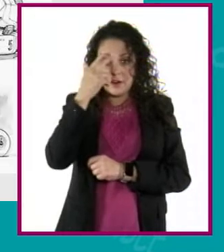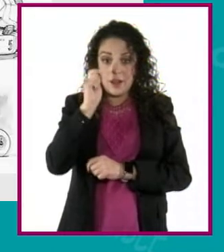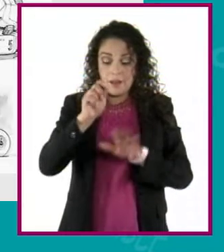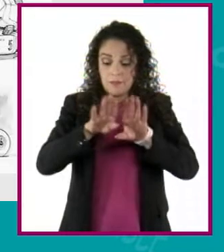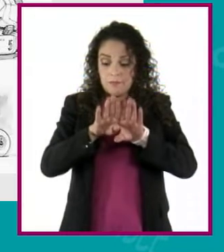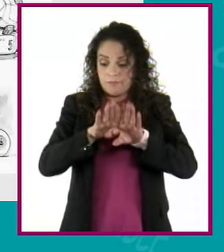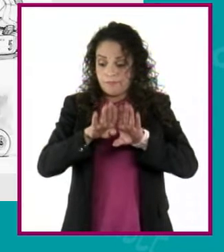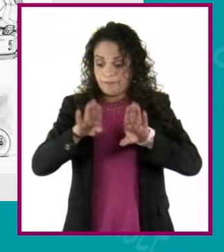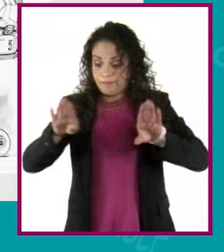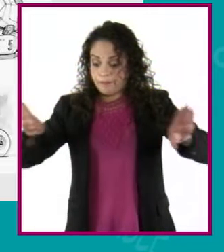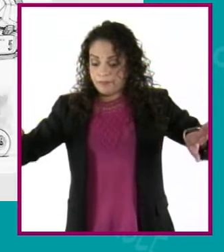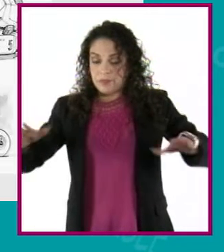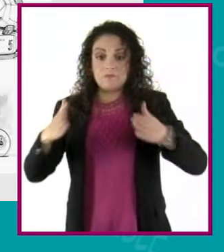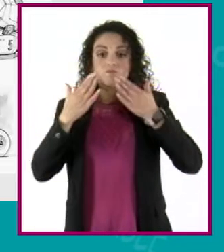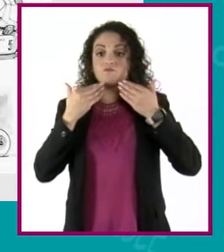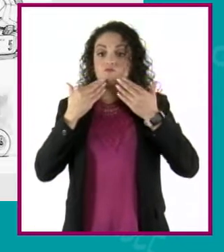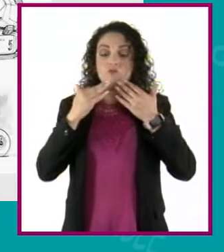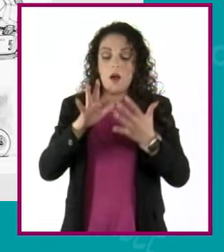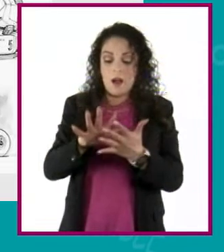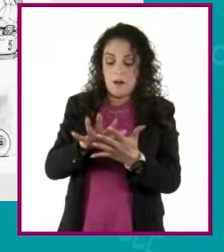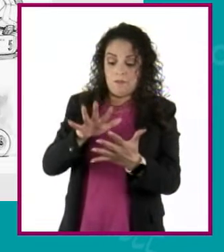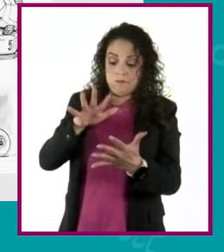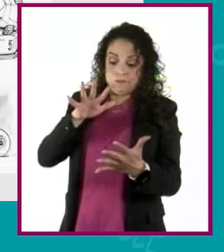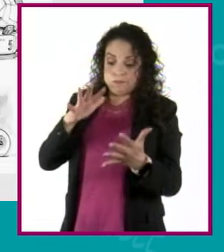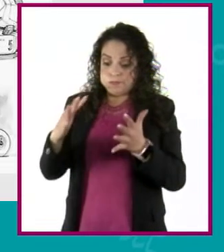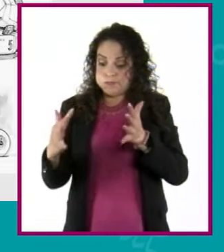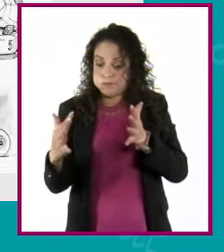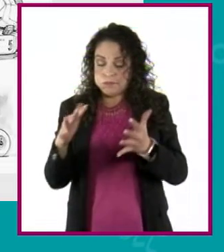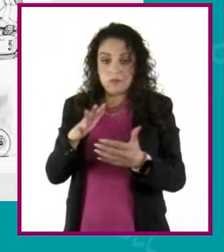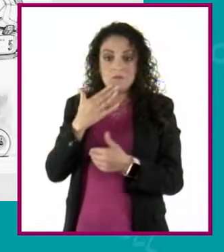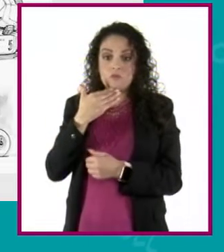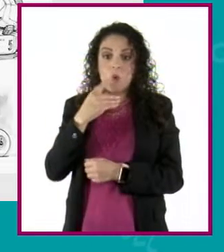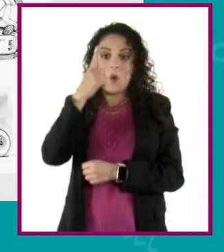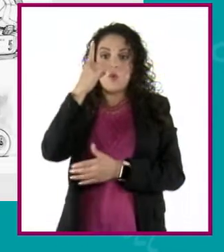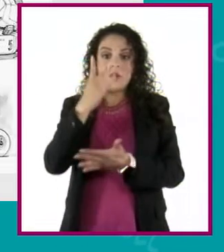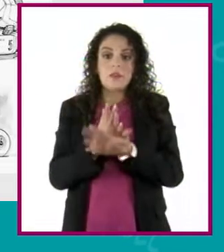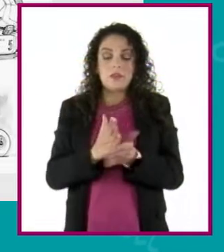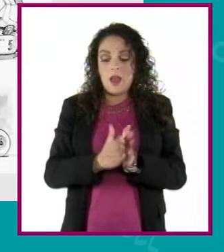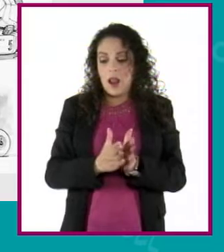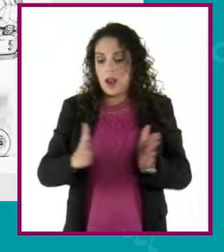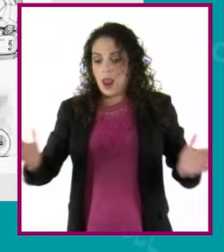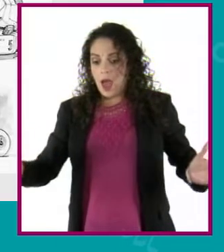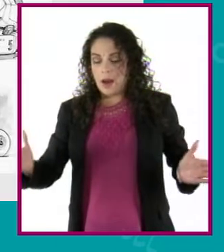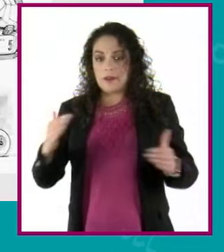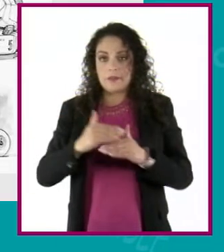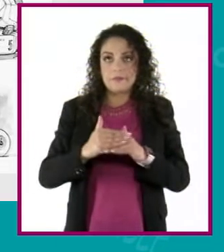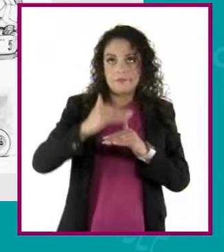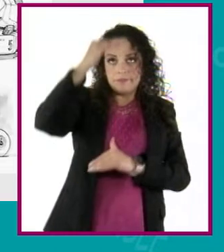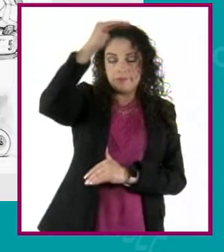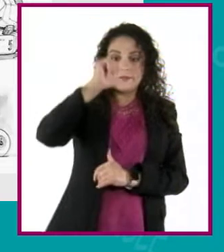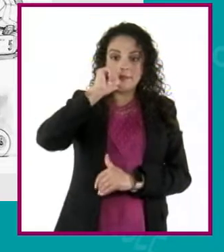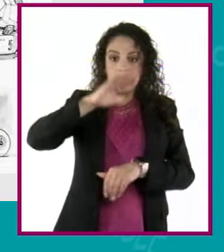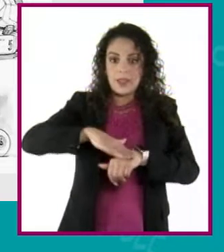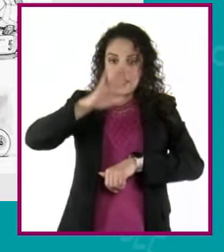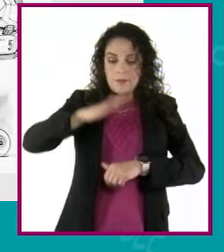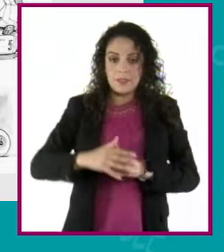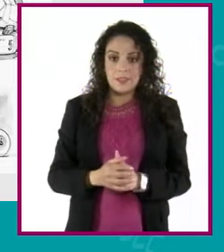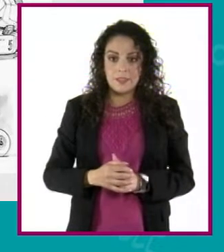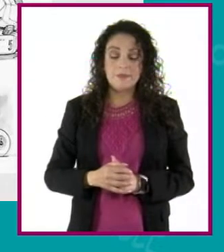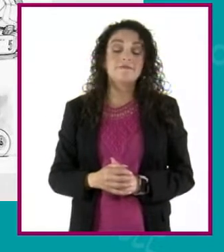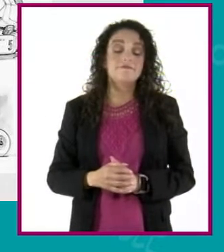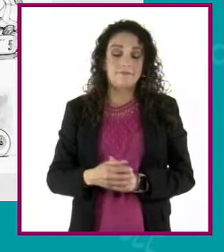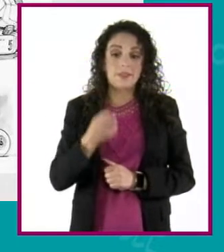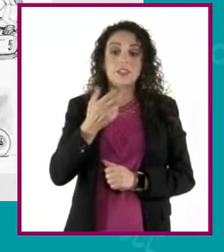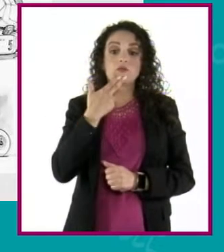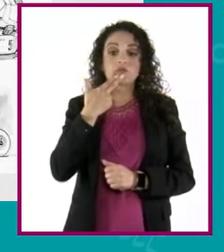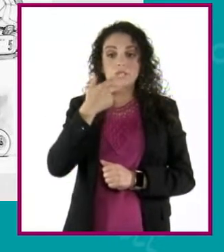en algo que no tiene volumen y solo tenemos largo y ancho. Entonces este fue un recurso que se utilizó para la profundidad, pero